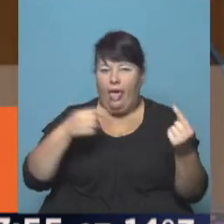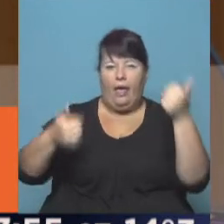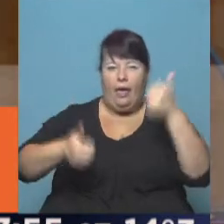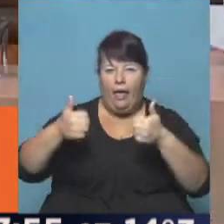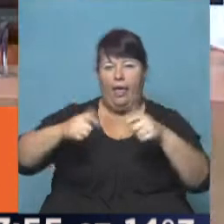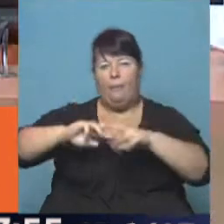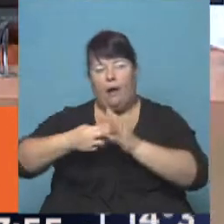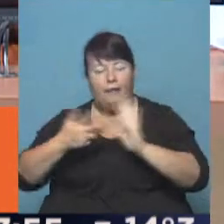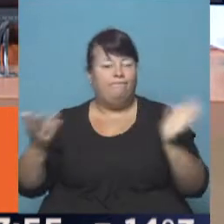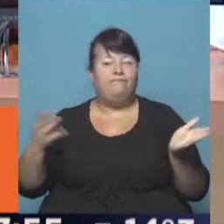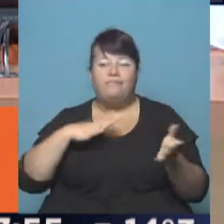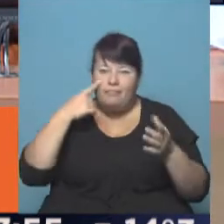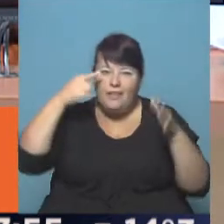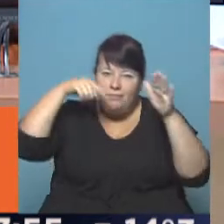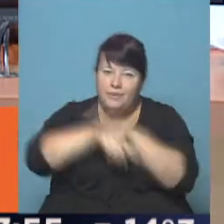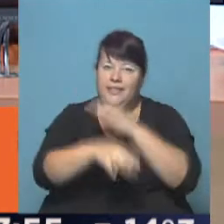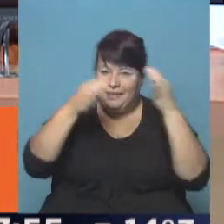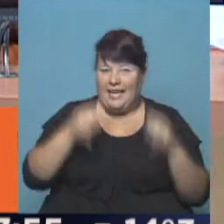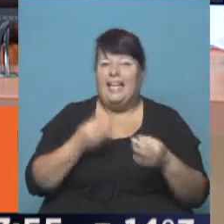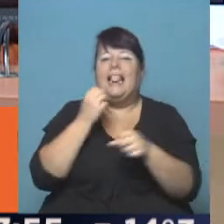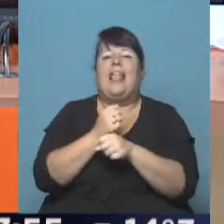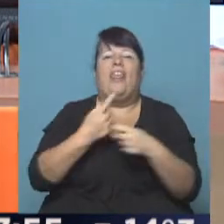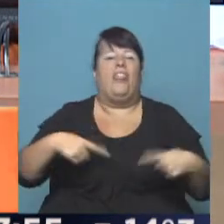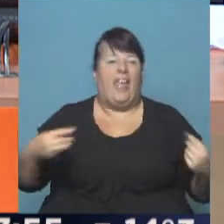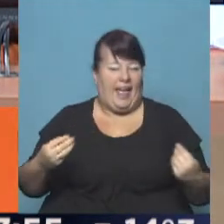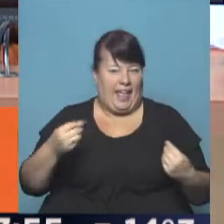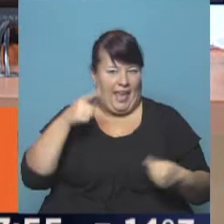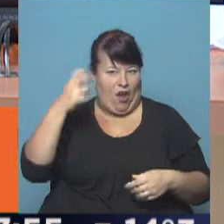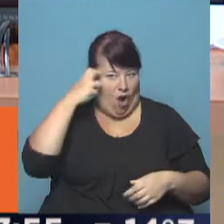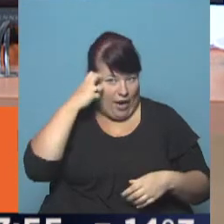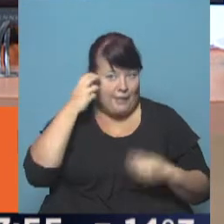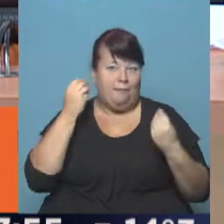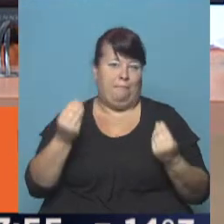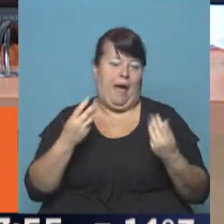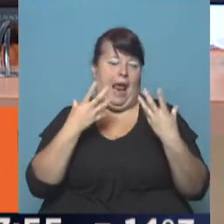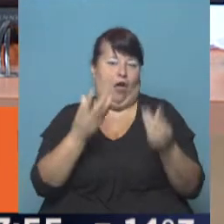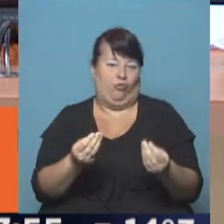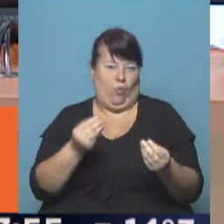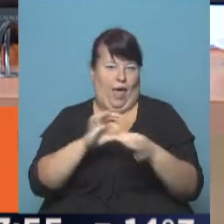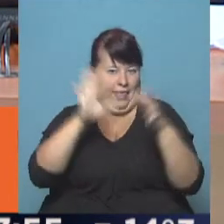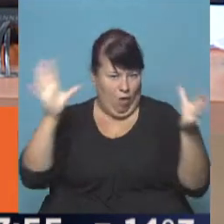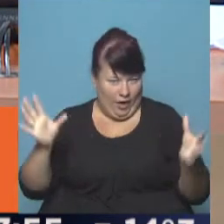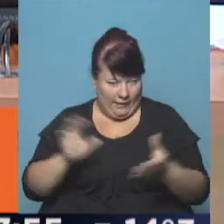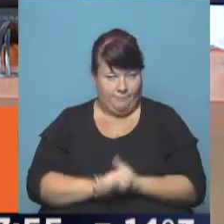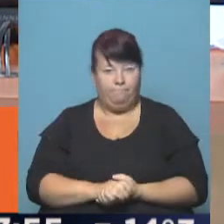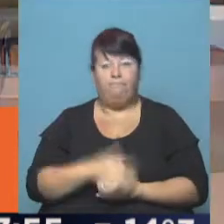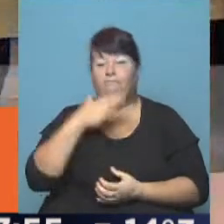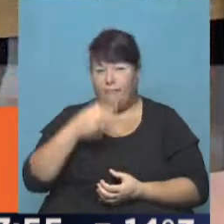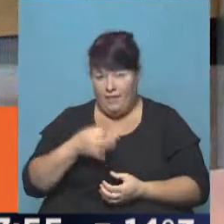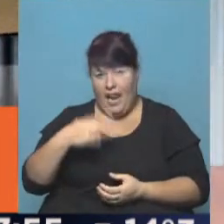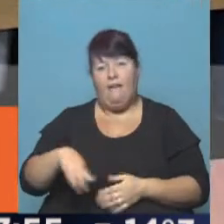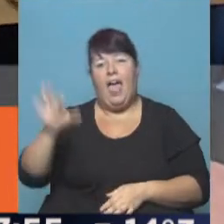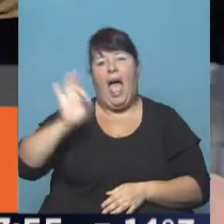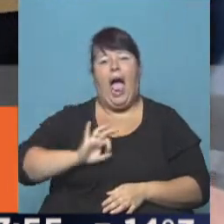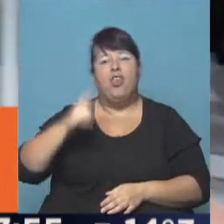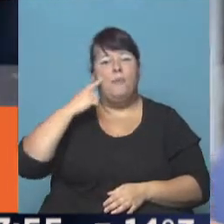la polémica y no lo que verdaderamente trabaja el Congreso para aportar a la democracia. La verdad que sí, desde el